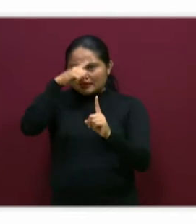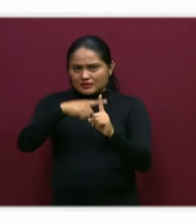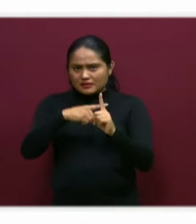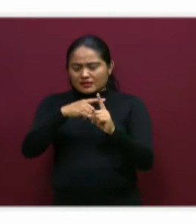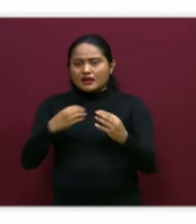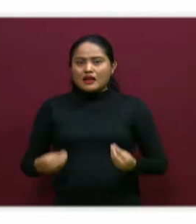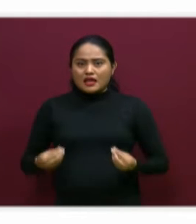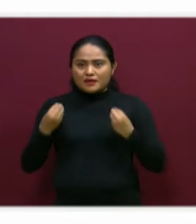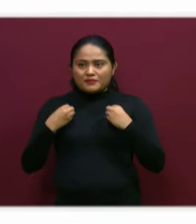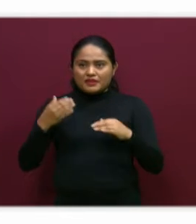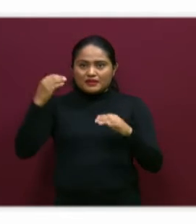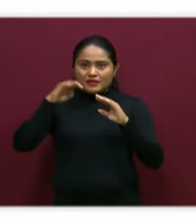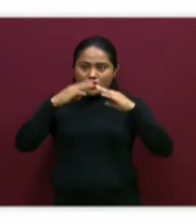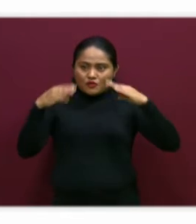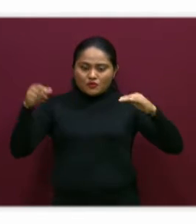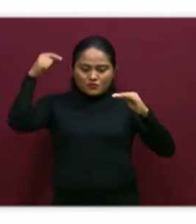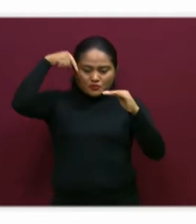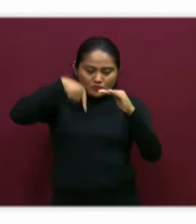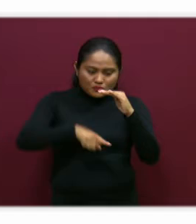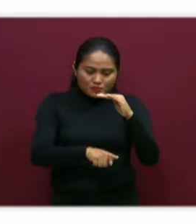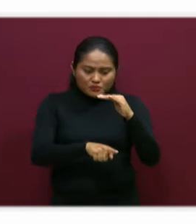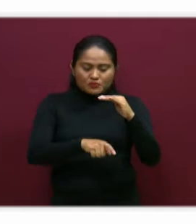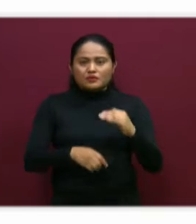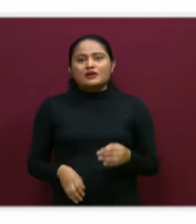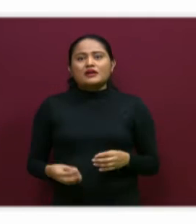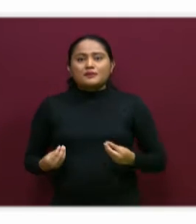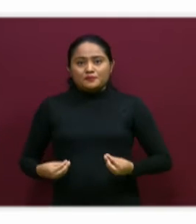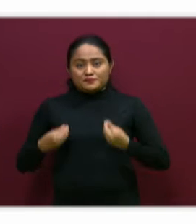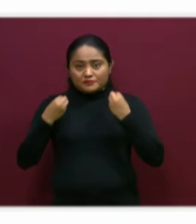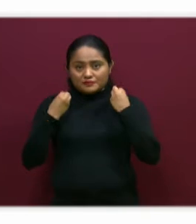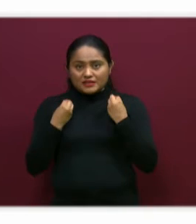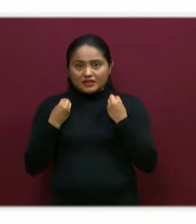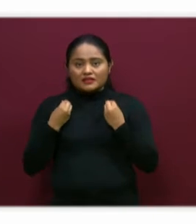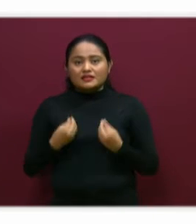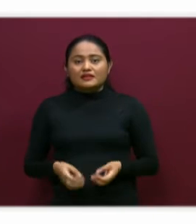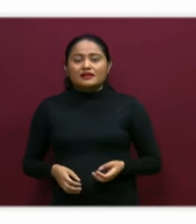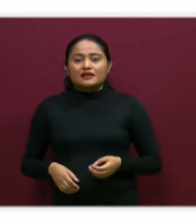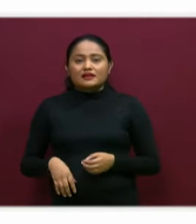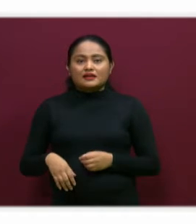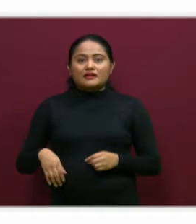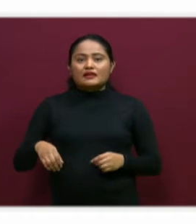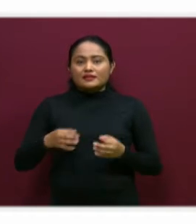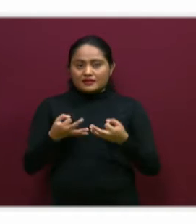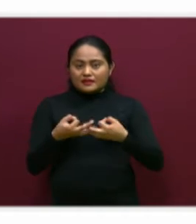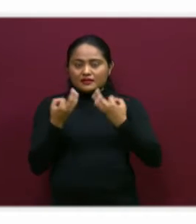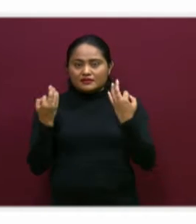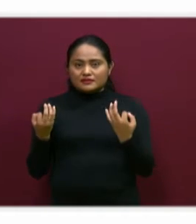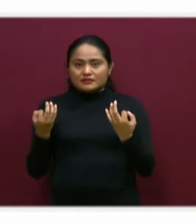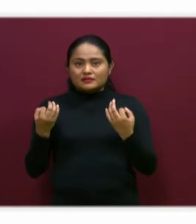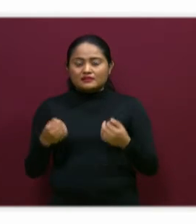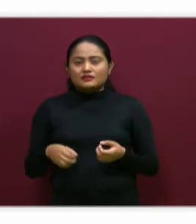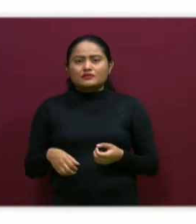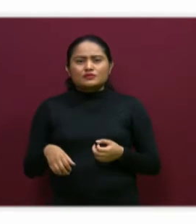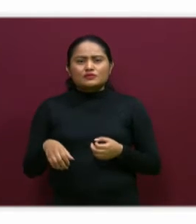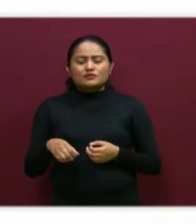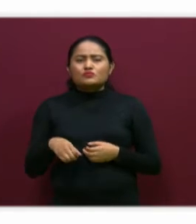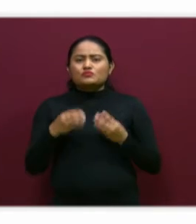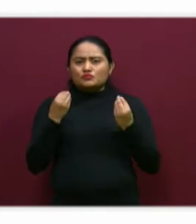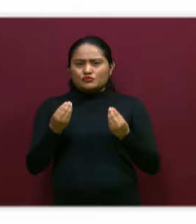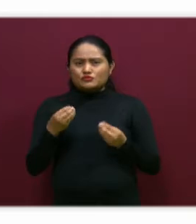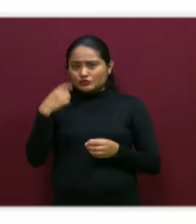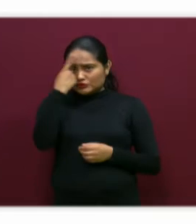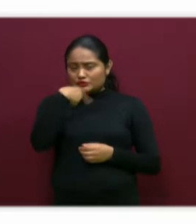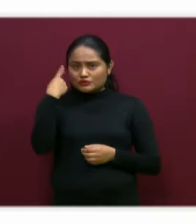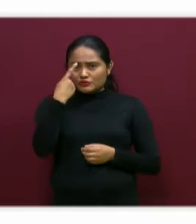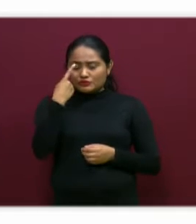15 vida de ecosistemas terrestres la fecha es el 23 de julio y se oferta en varios horarios de 9 a 10 por rangos